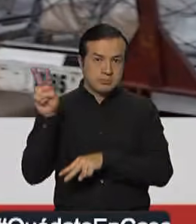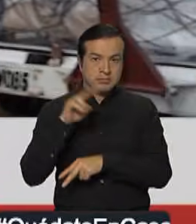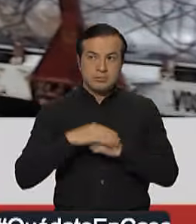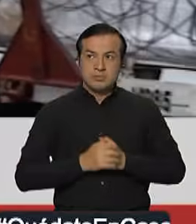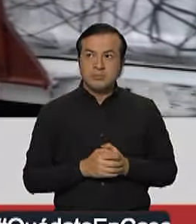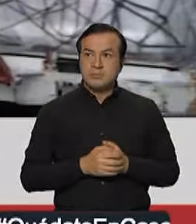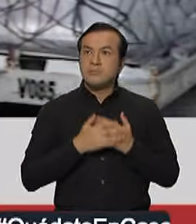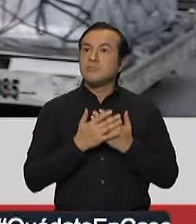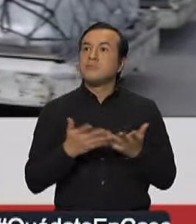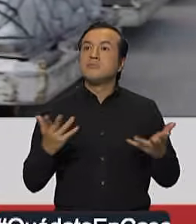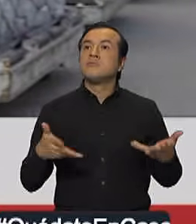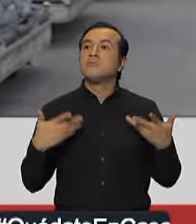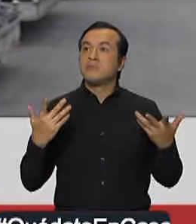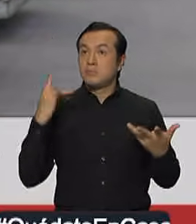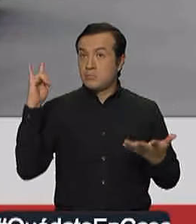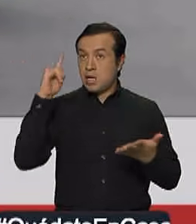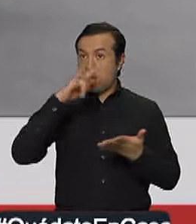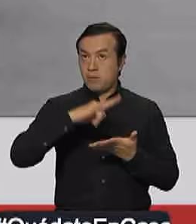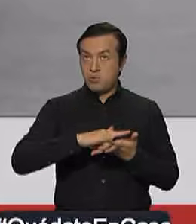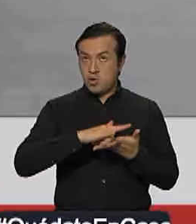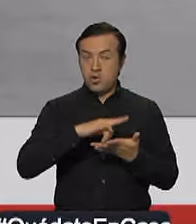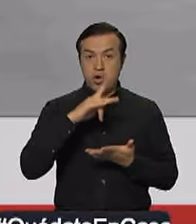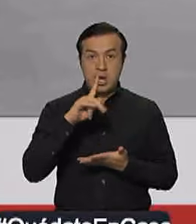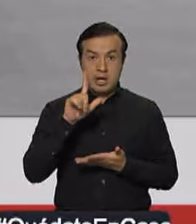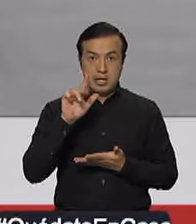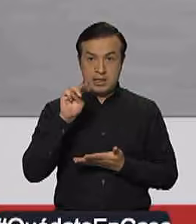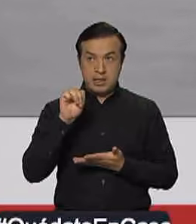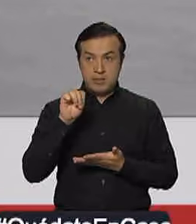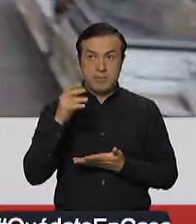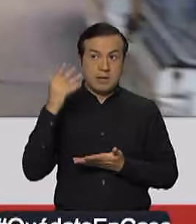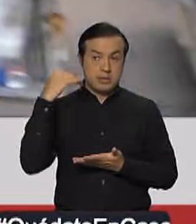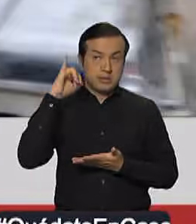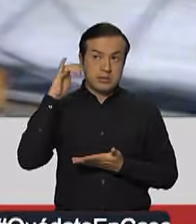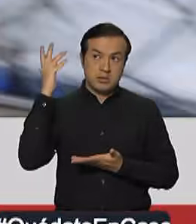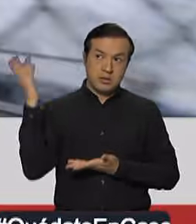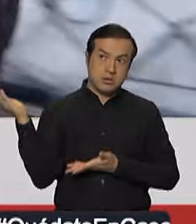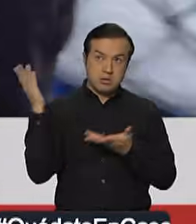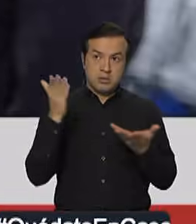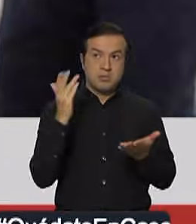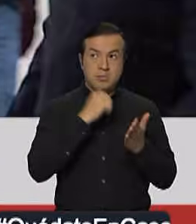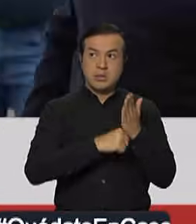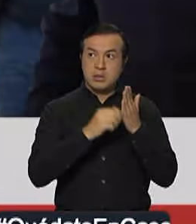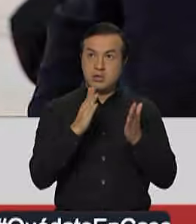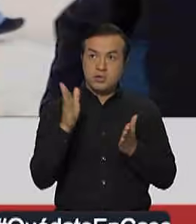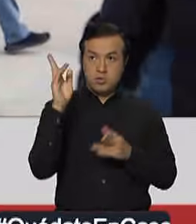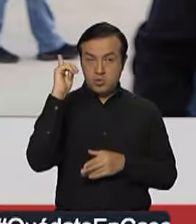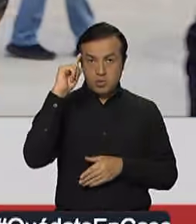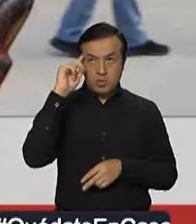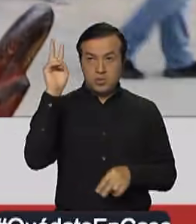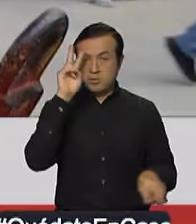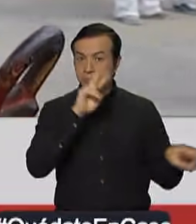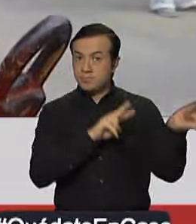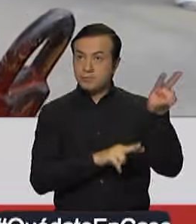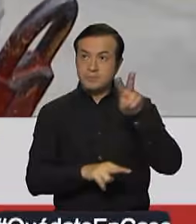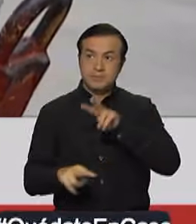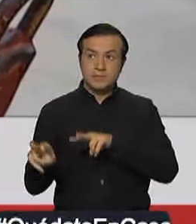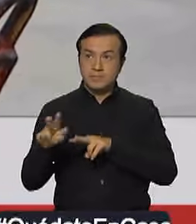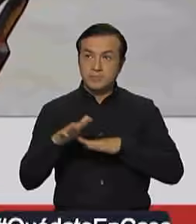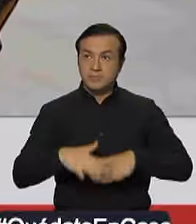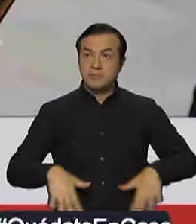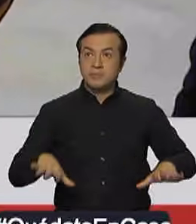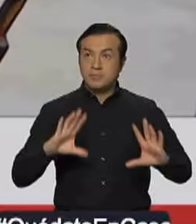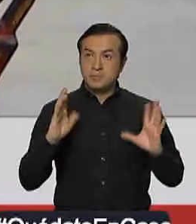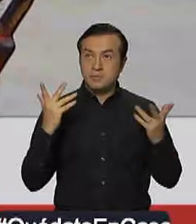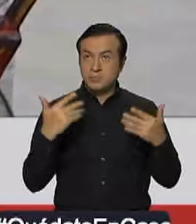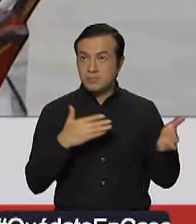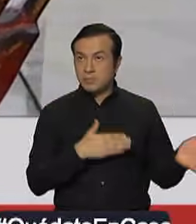El cargamento vino a bordo de este avión carguero la tarde de este último sábado. Ministros de Estado verificaron en la plataforma de carga del aeropuerto